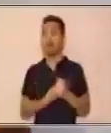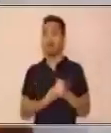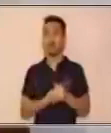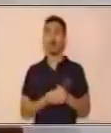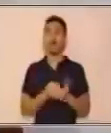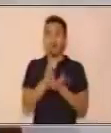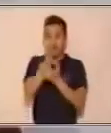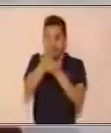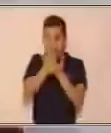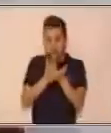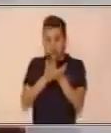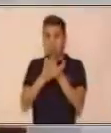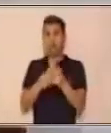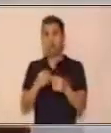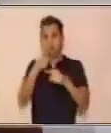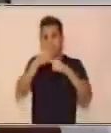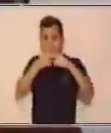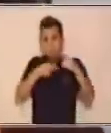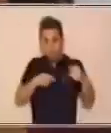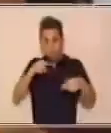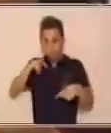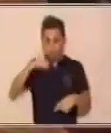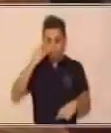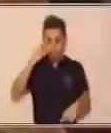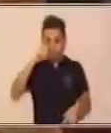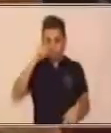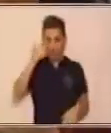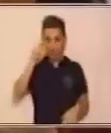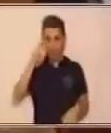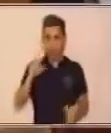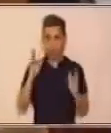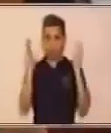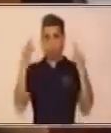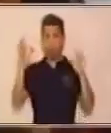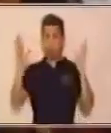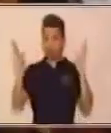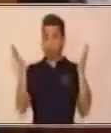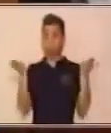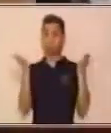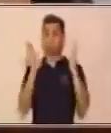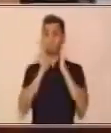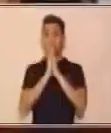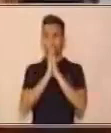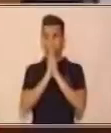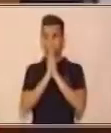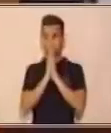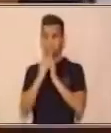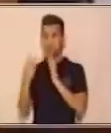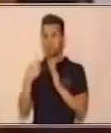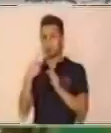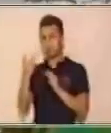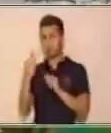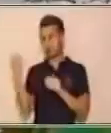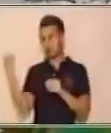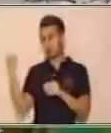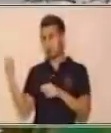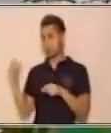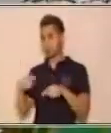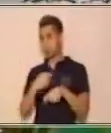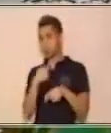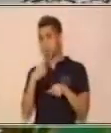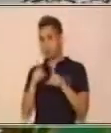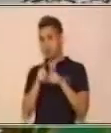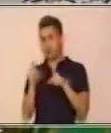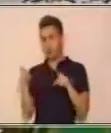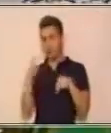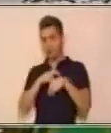mitad. Tenemos un entero en 2 partes. Bueno, ve haciéndolo conmigo. Un entero en